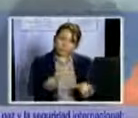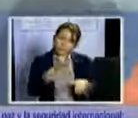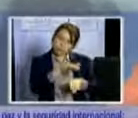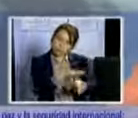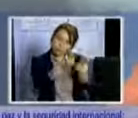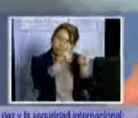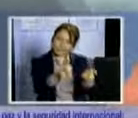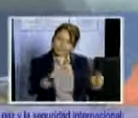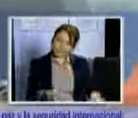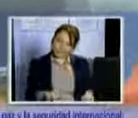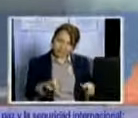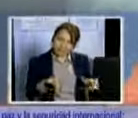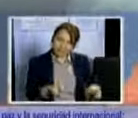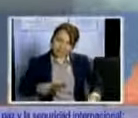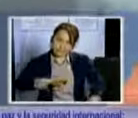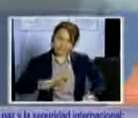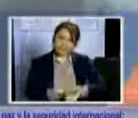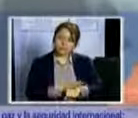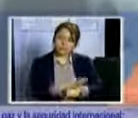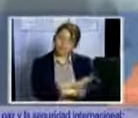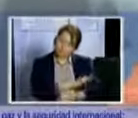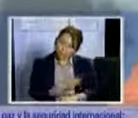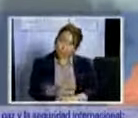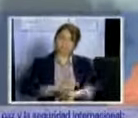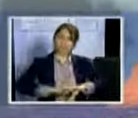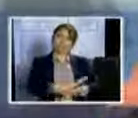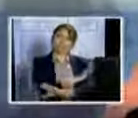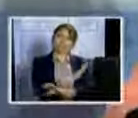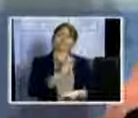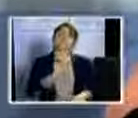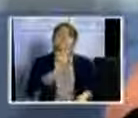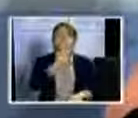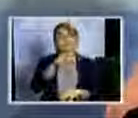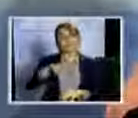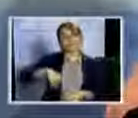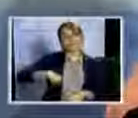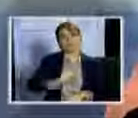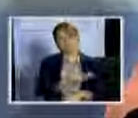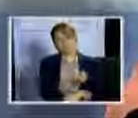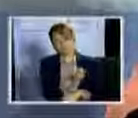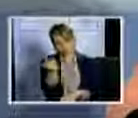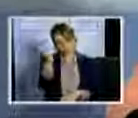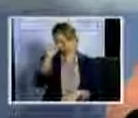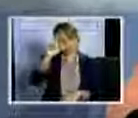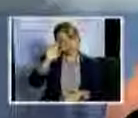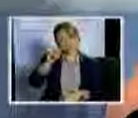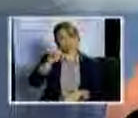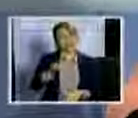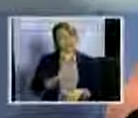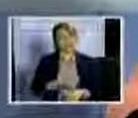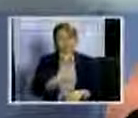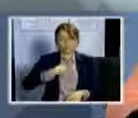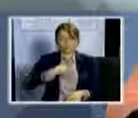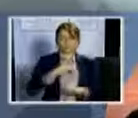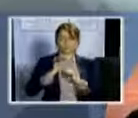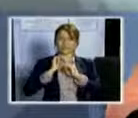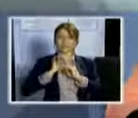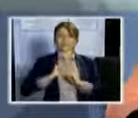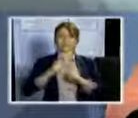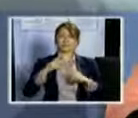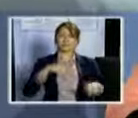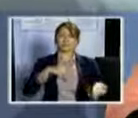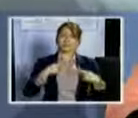yo un poco responder una de las preguntas que hacía Leonardo sobre qué podemos hacer los parlamentarios. Yo creo que en este tema, como en